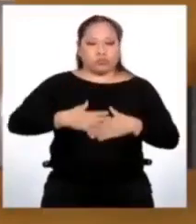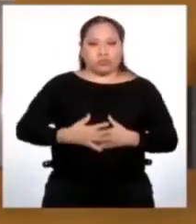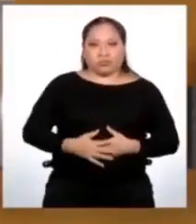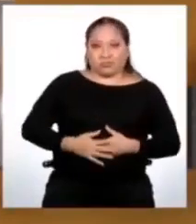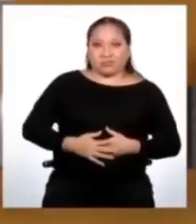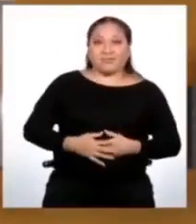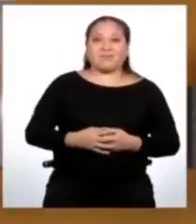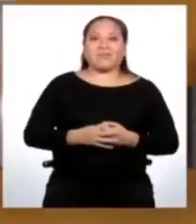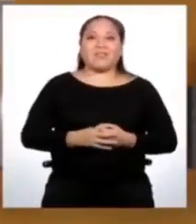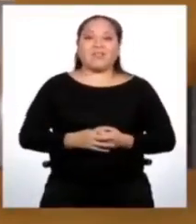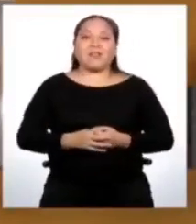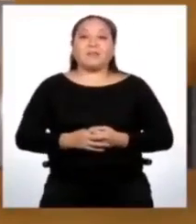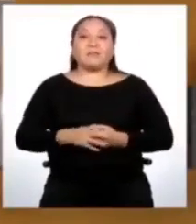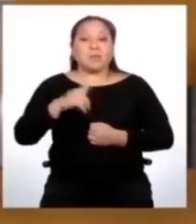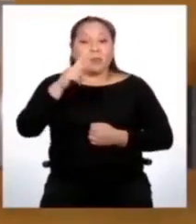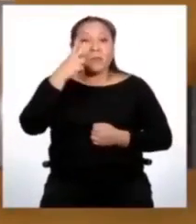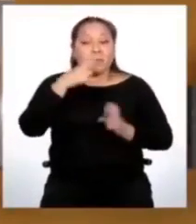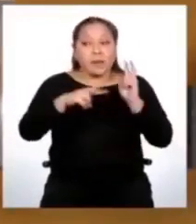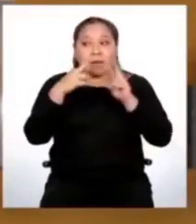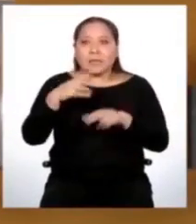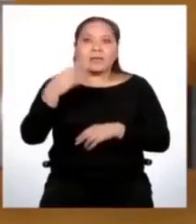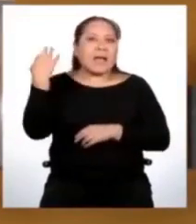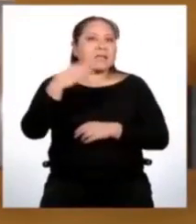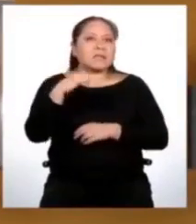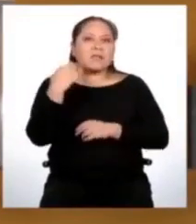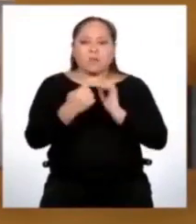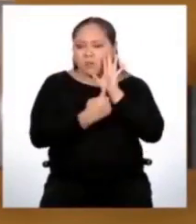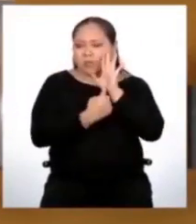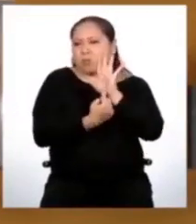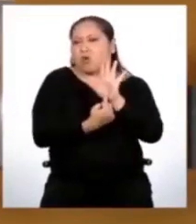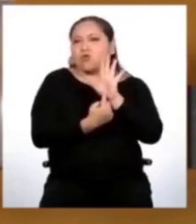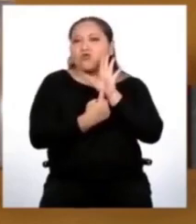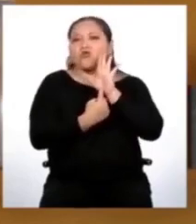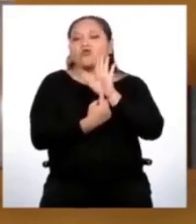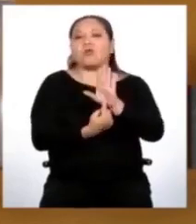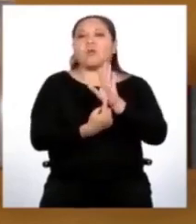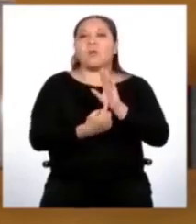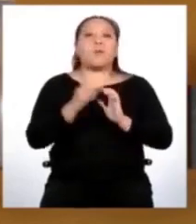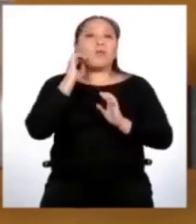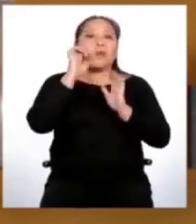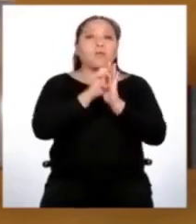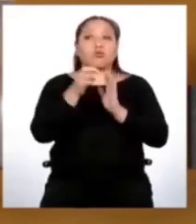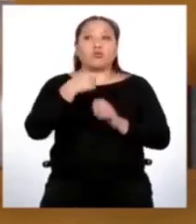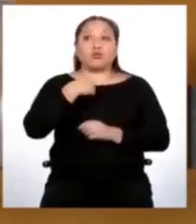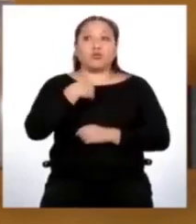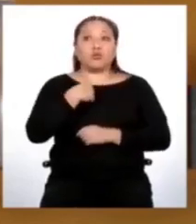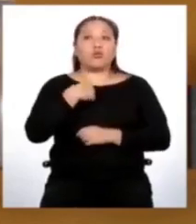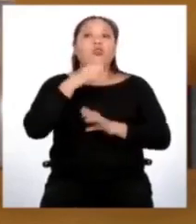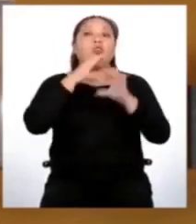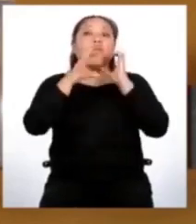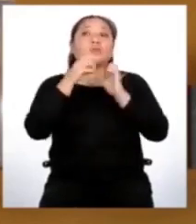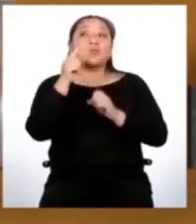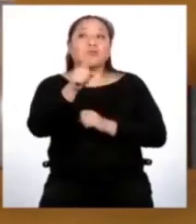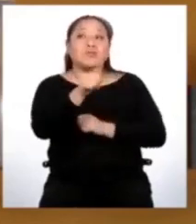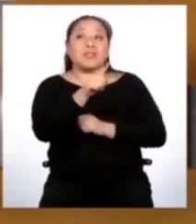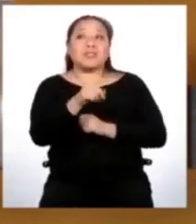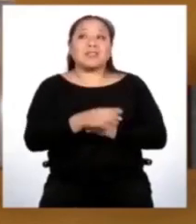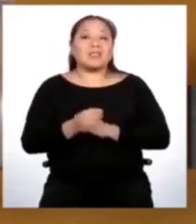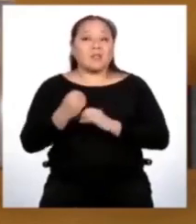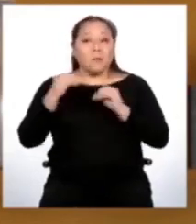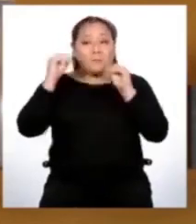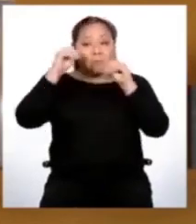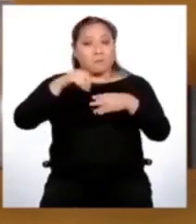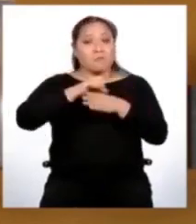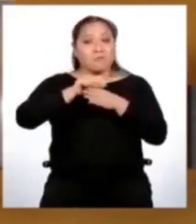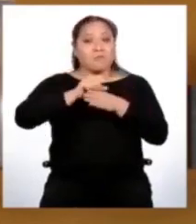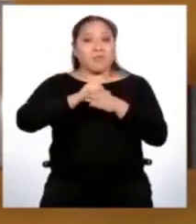Notarás que constantemente nos estamos expresando. Es más, esto que estoy haciendo yo ahora, conversando con ustedes, es poner en